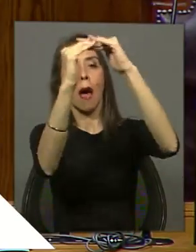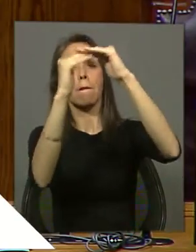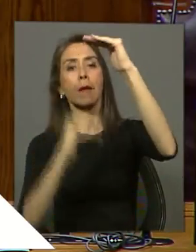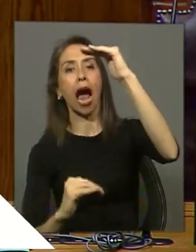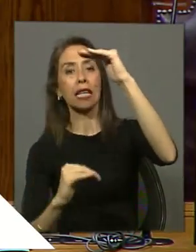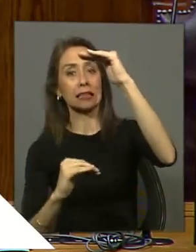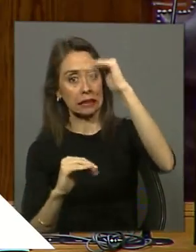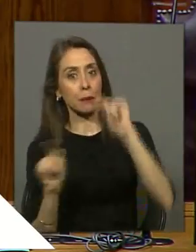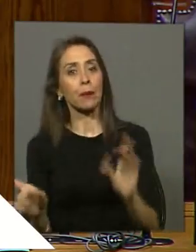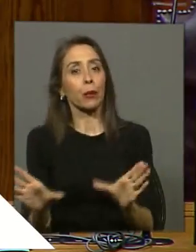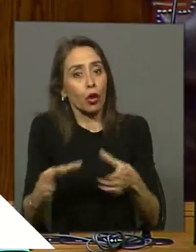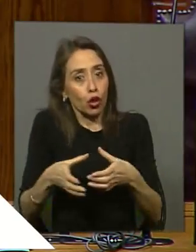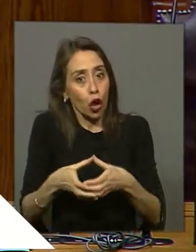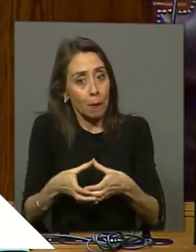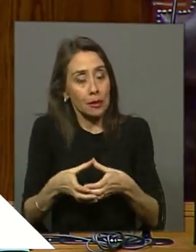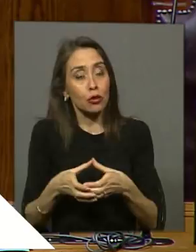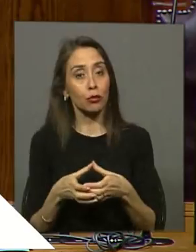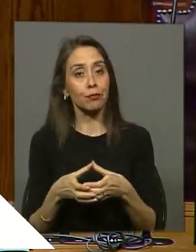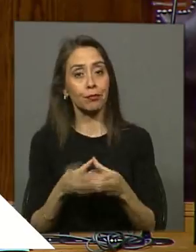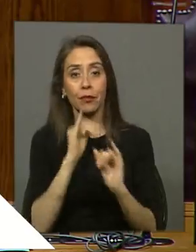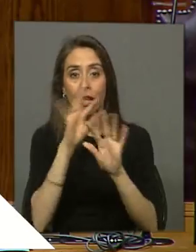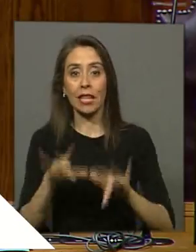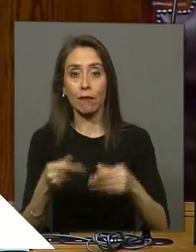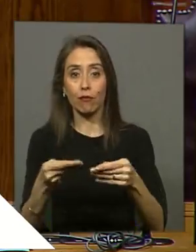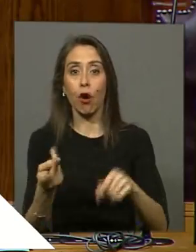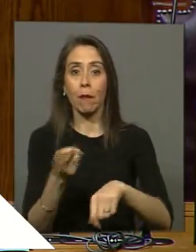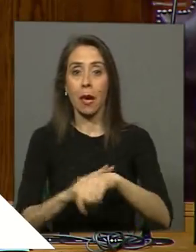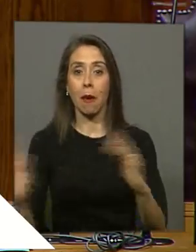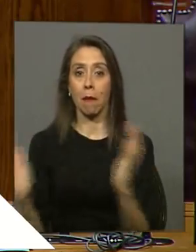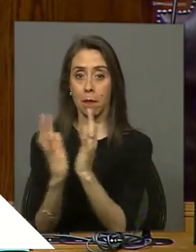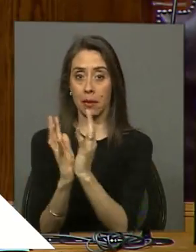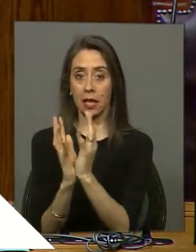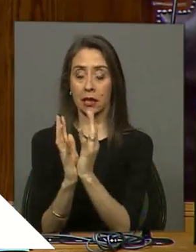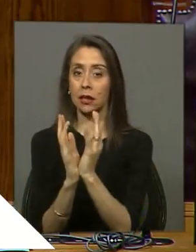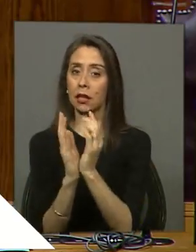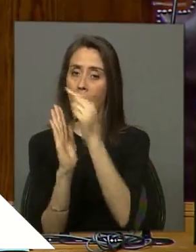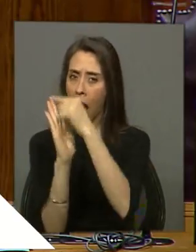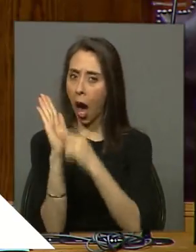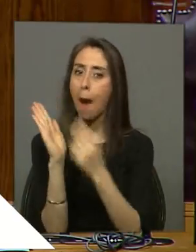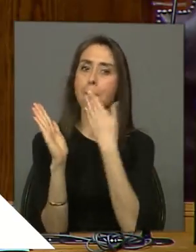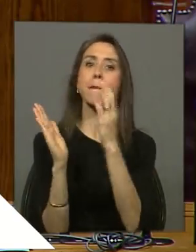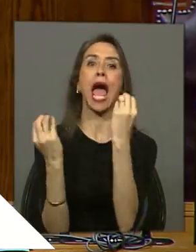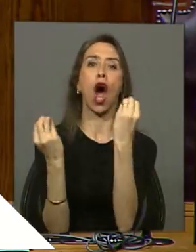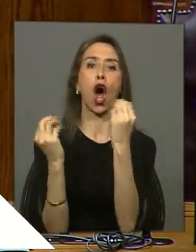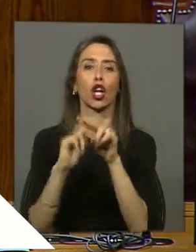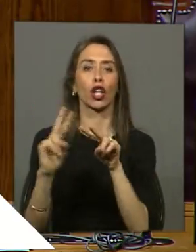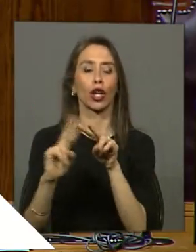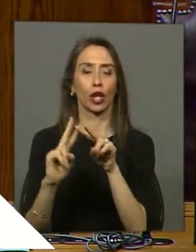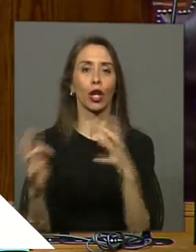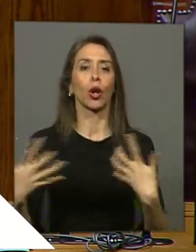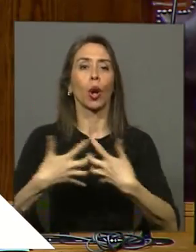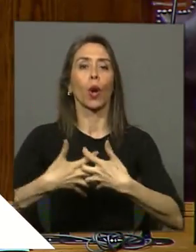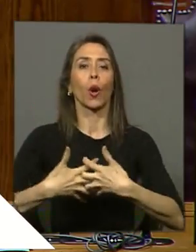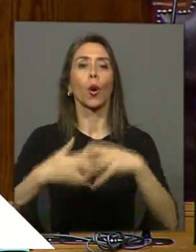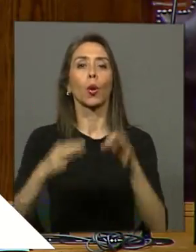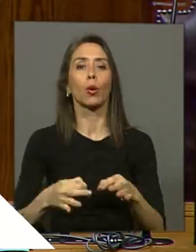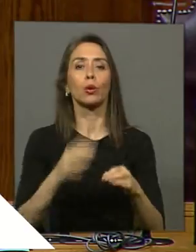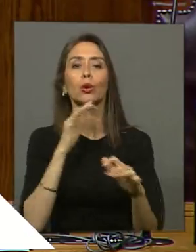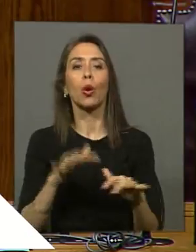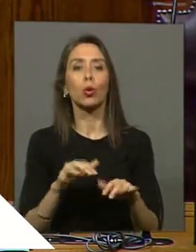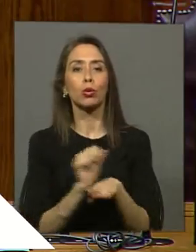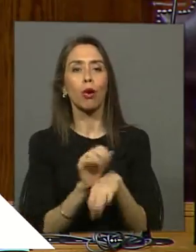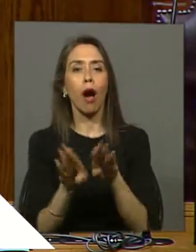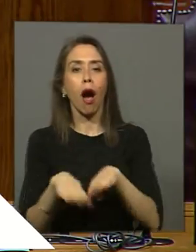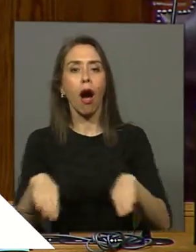ahora el informe de la mixta está mejor alineado como herramienta para combinar adecuadamente el uso de